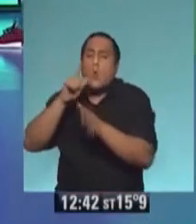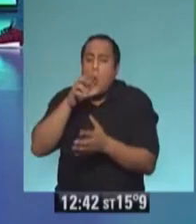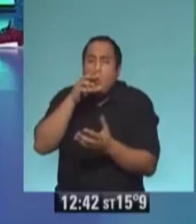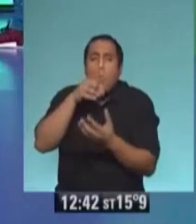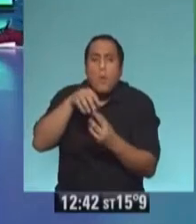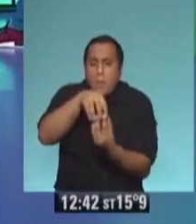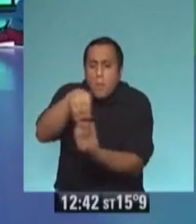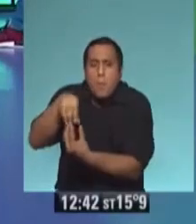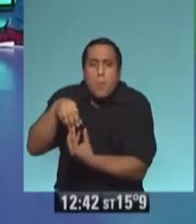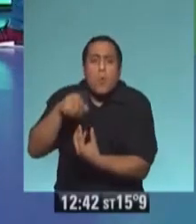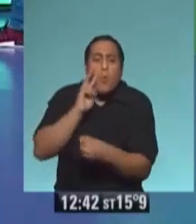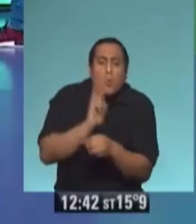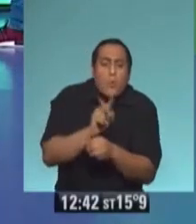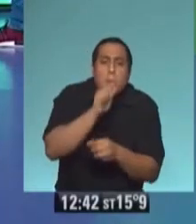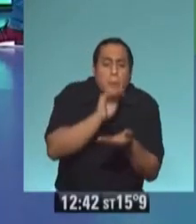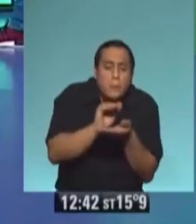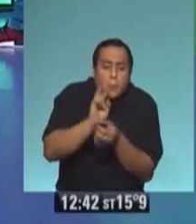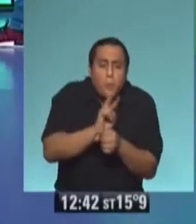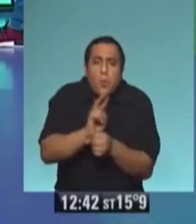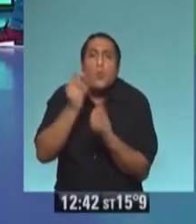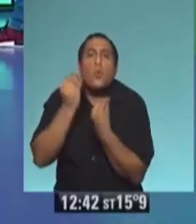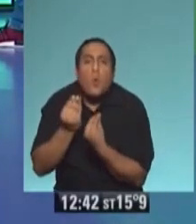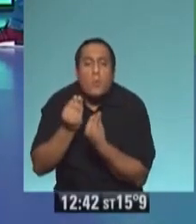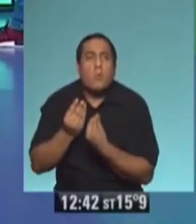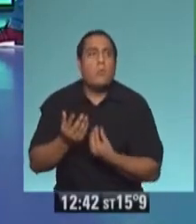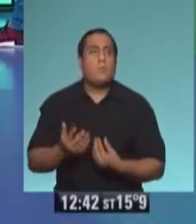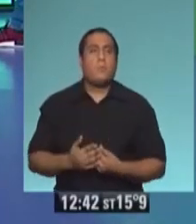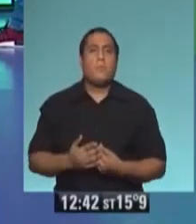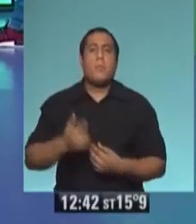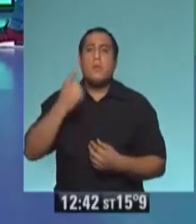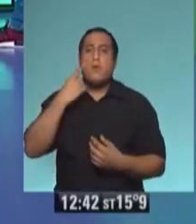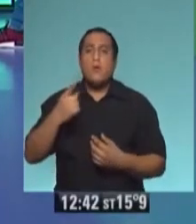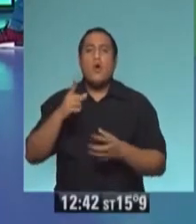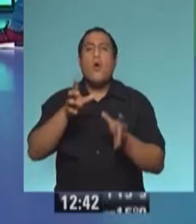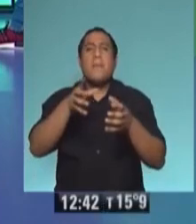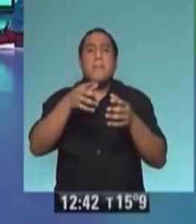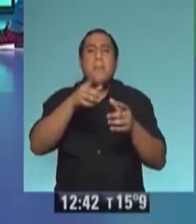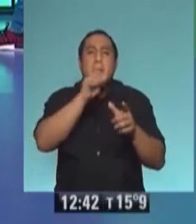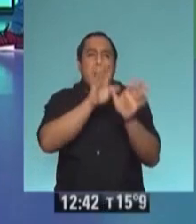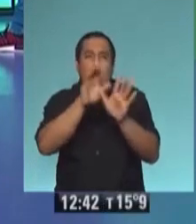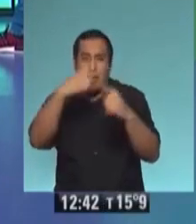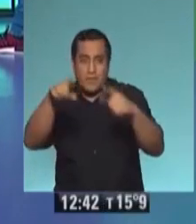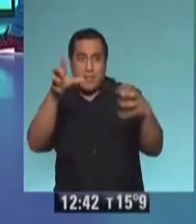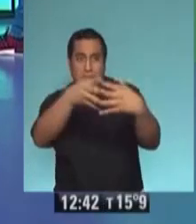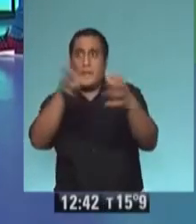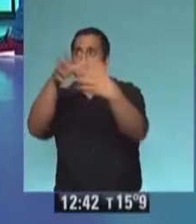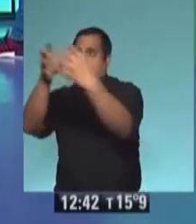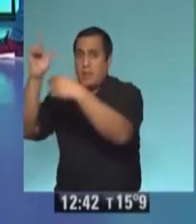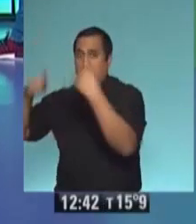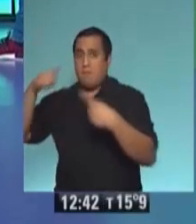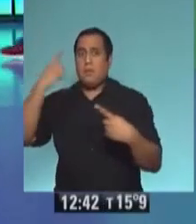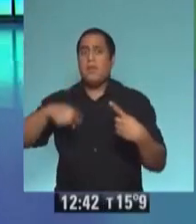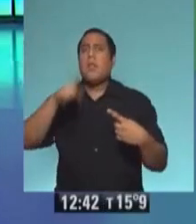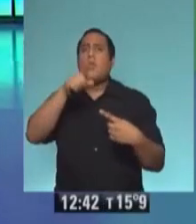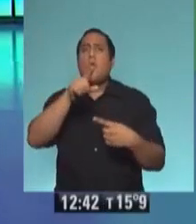huevos, cómo cuidan a sus pichones, de qué manera tienen... las diferentes especies, la posibilidad de adquirir